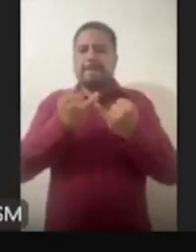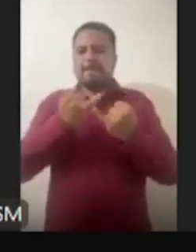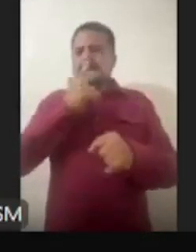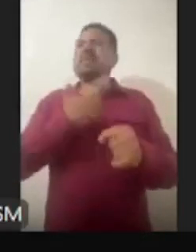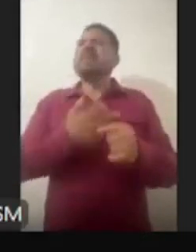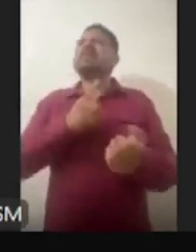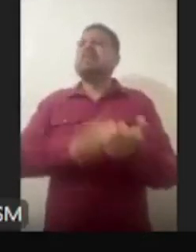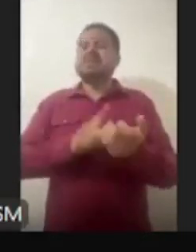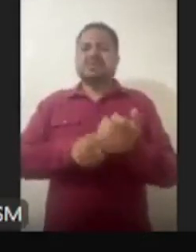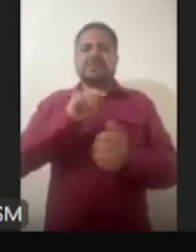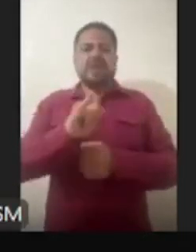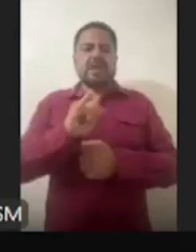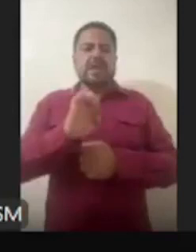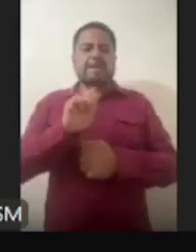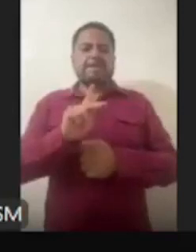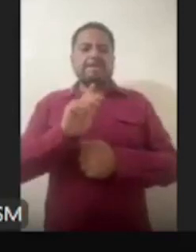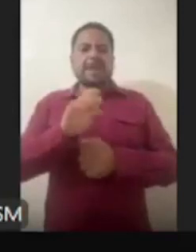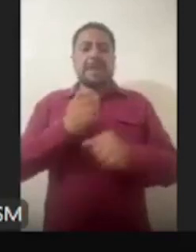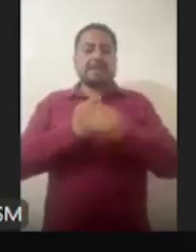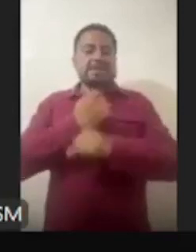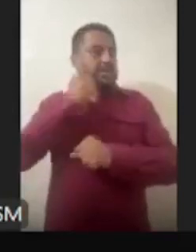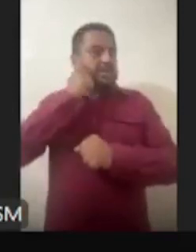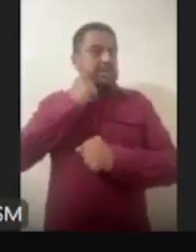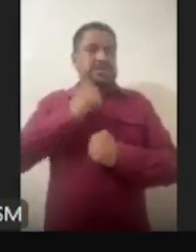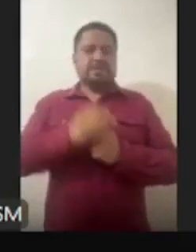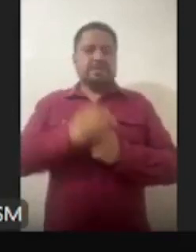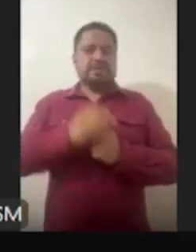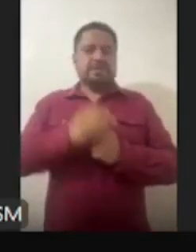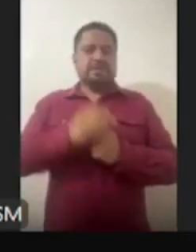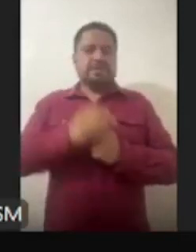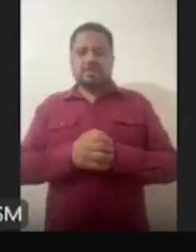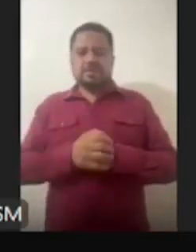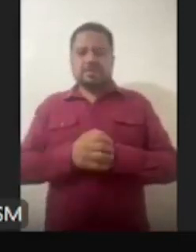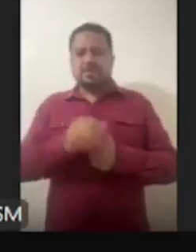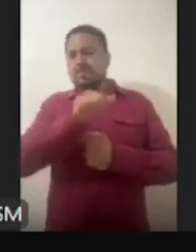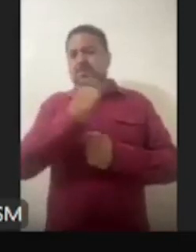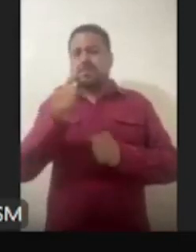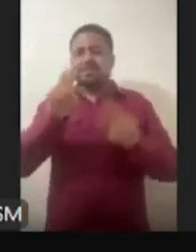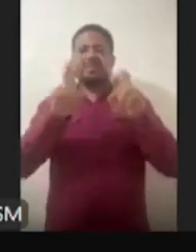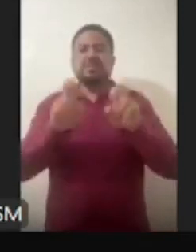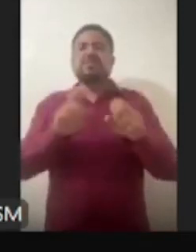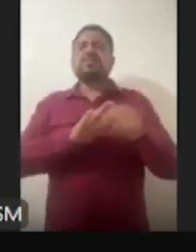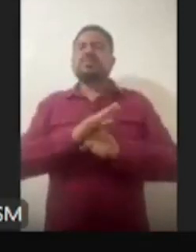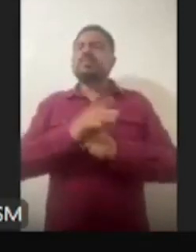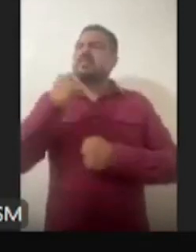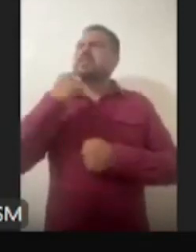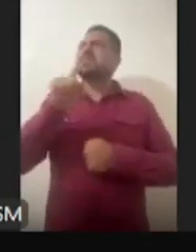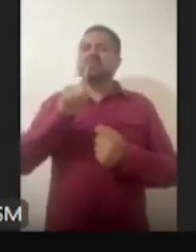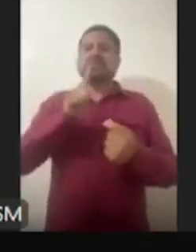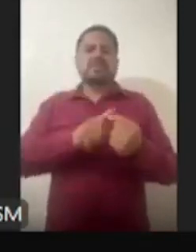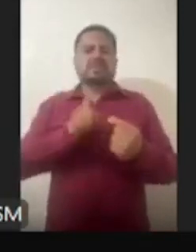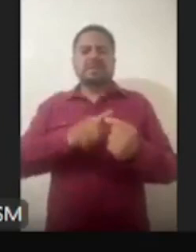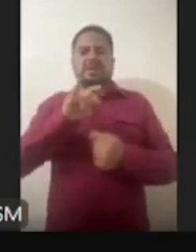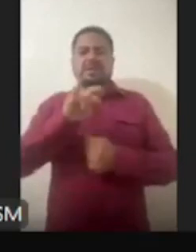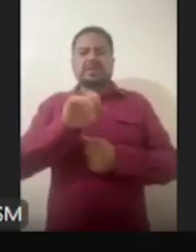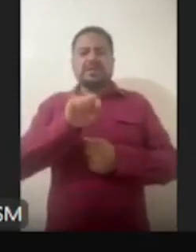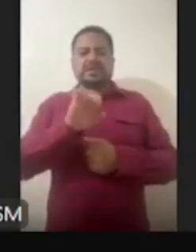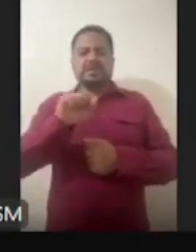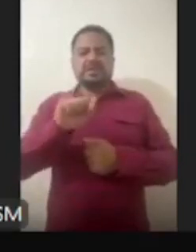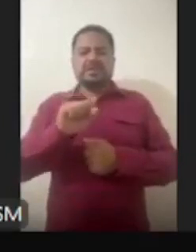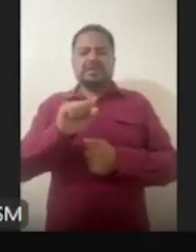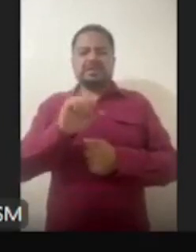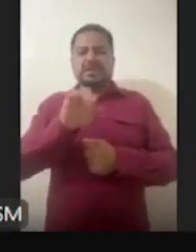Participación Ciudadana del Estado de Guerrero. En el siguiente asunto, la parte actora es Isis Cardoso Reyes y otra persona. La